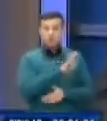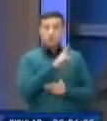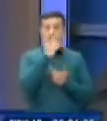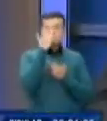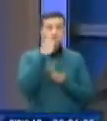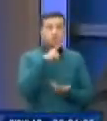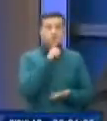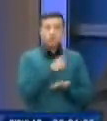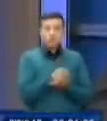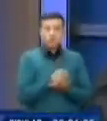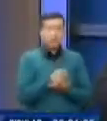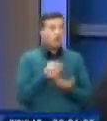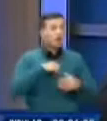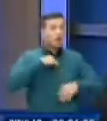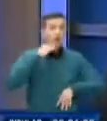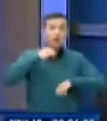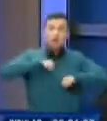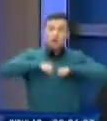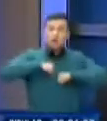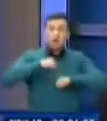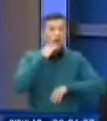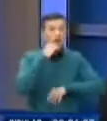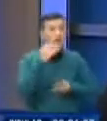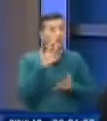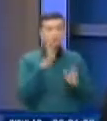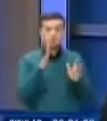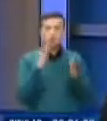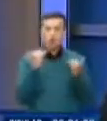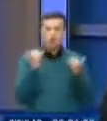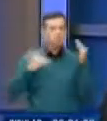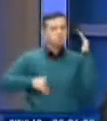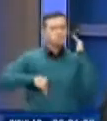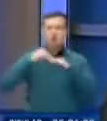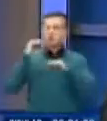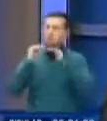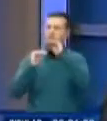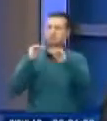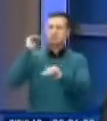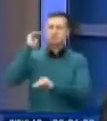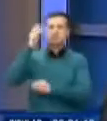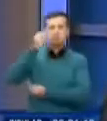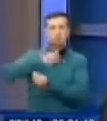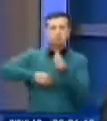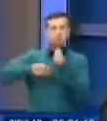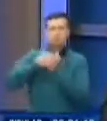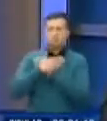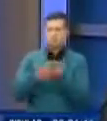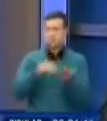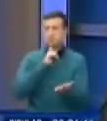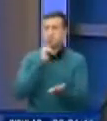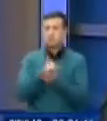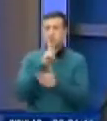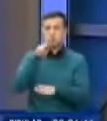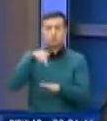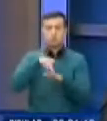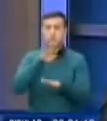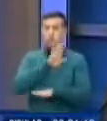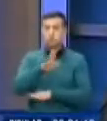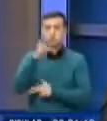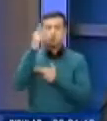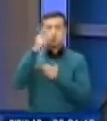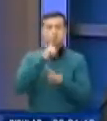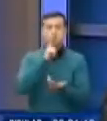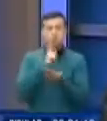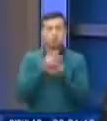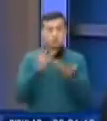hemos incrementado en seis veces la inversión para profesionalizar las fuerzas armadas